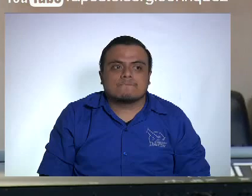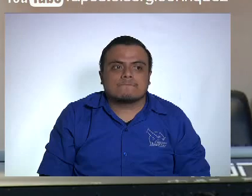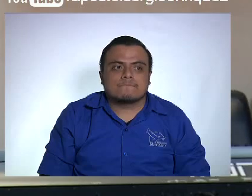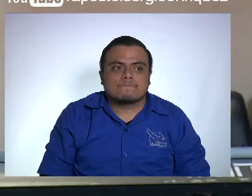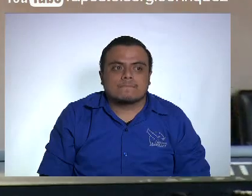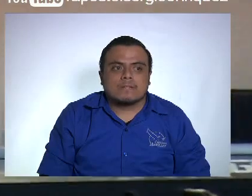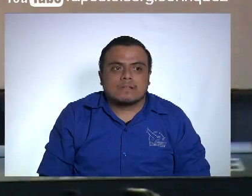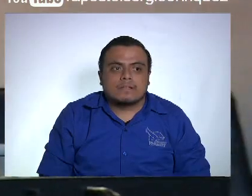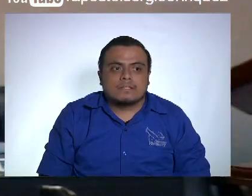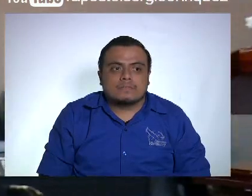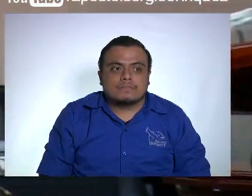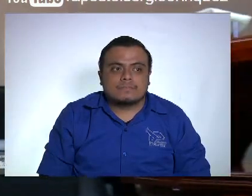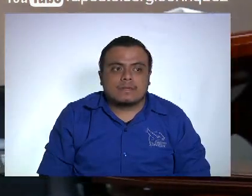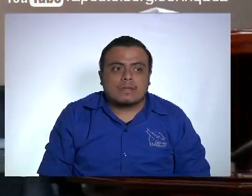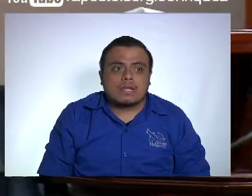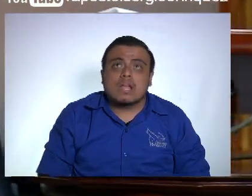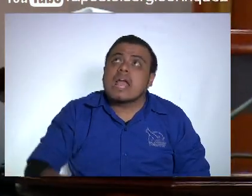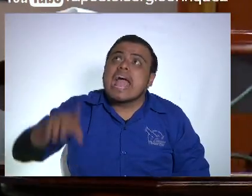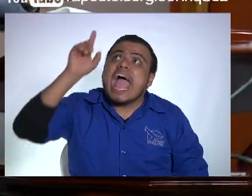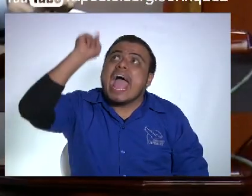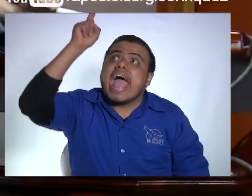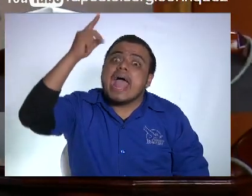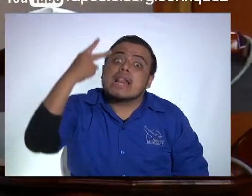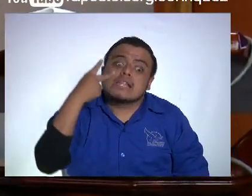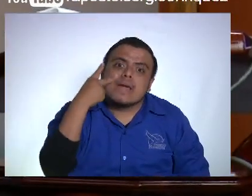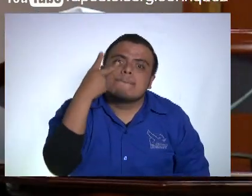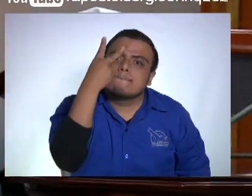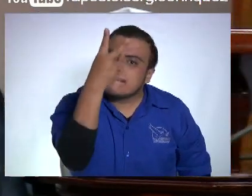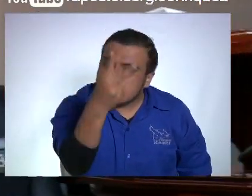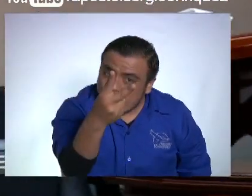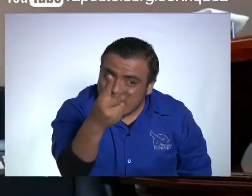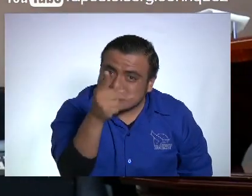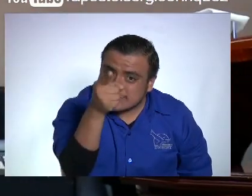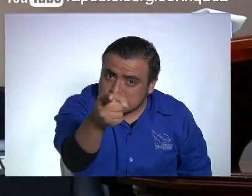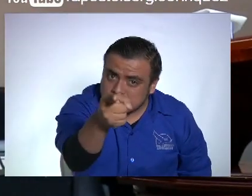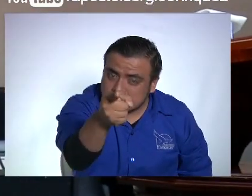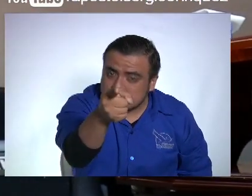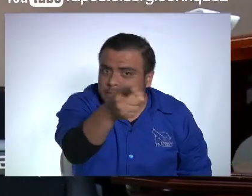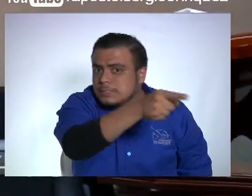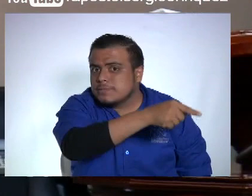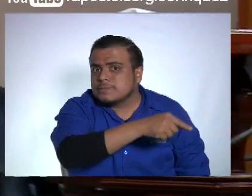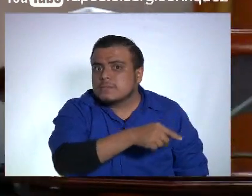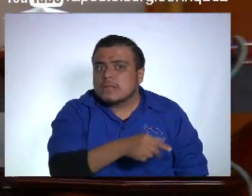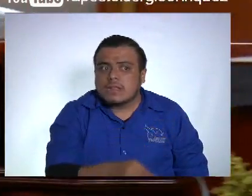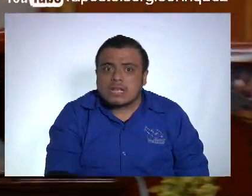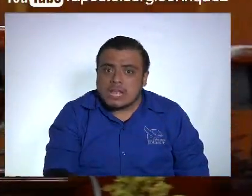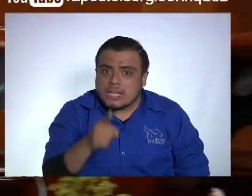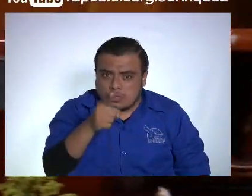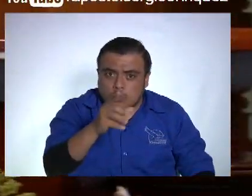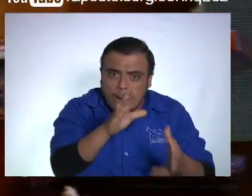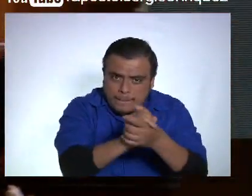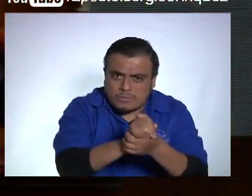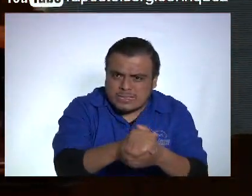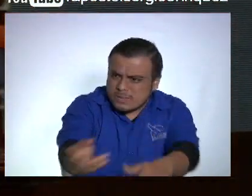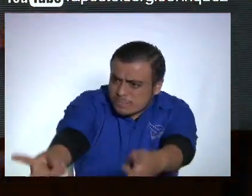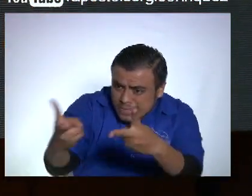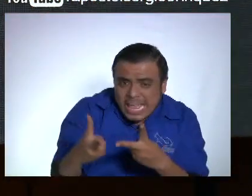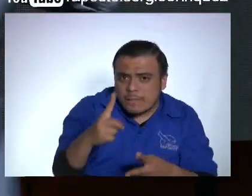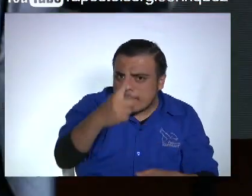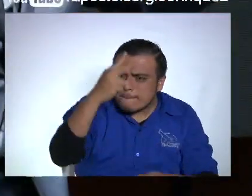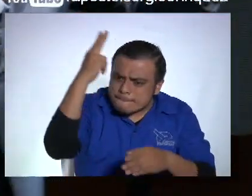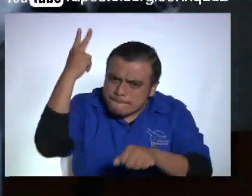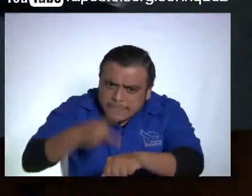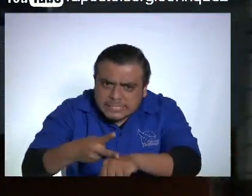Hermano, Él puso su mirada en ti. Él puso su mirada en ti. Y tu amigo que vienes por primera vez,